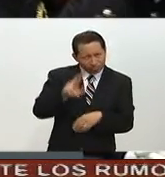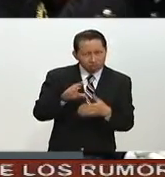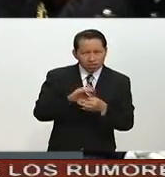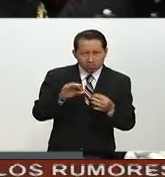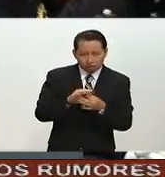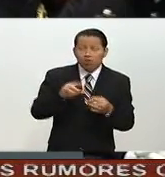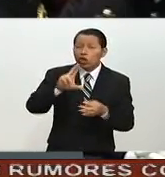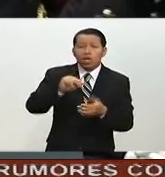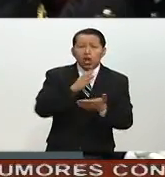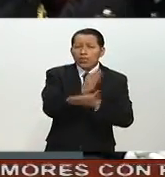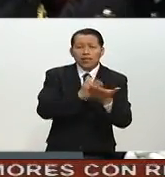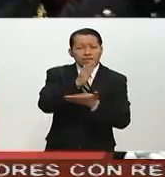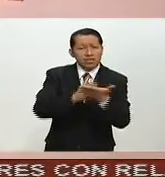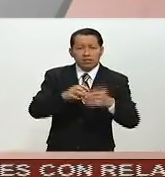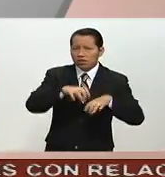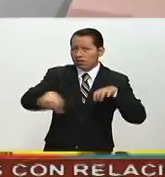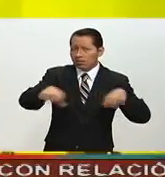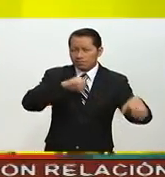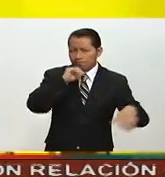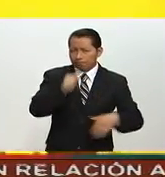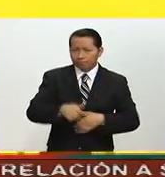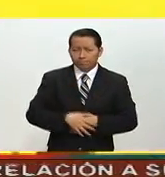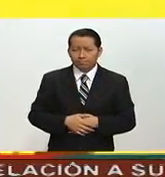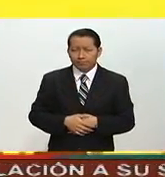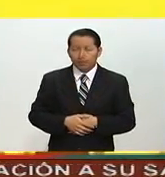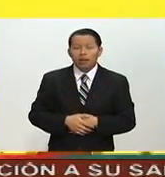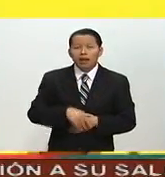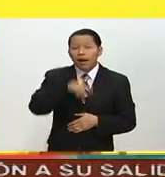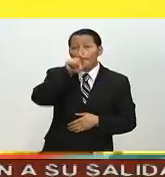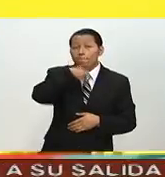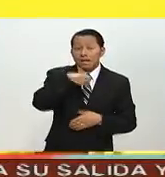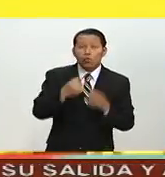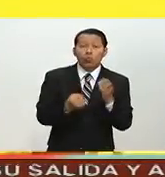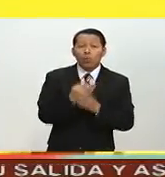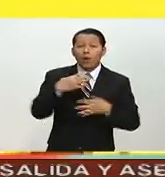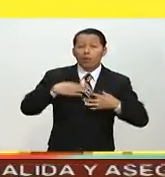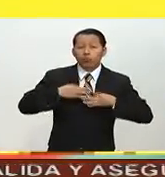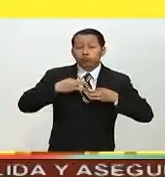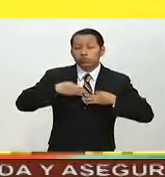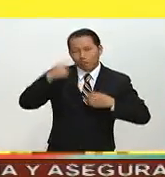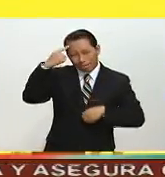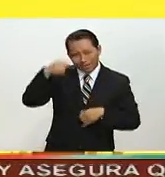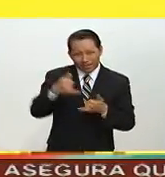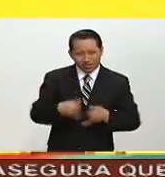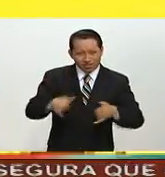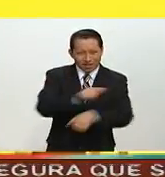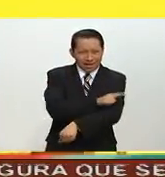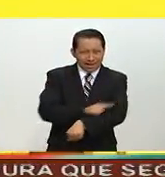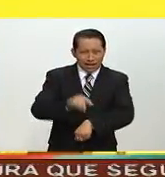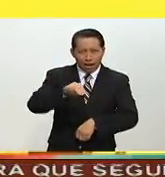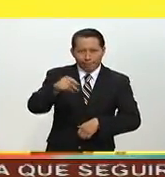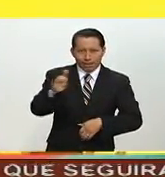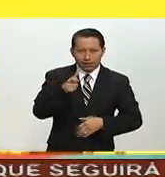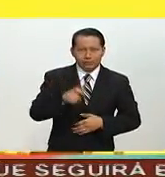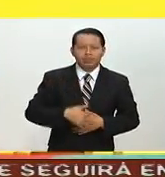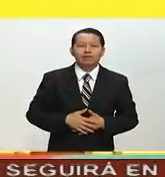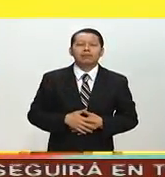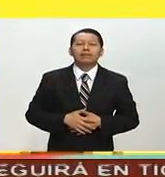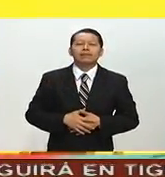tan divididos como parece. América estrenará uniforme para el inicio de la Liga